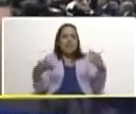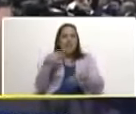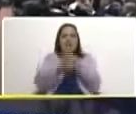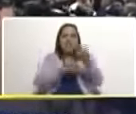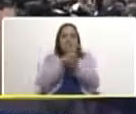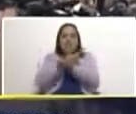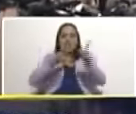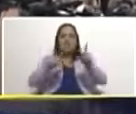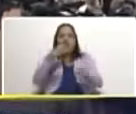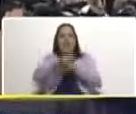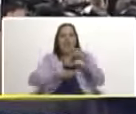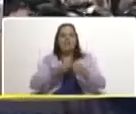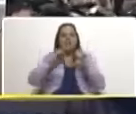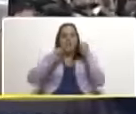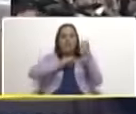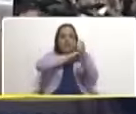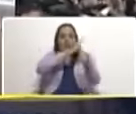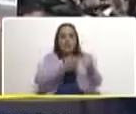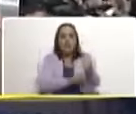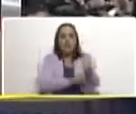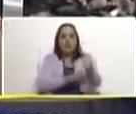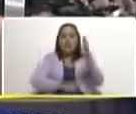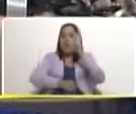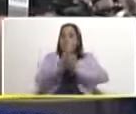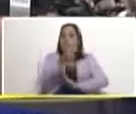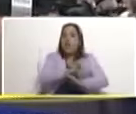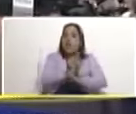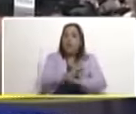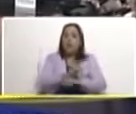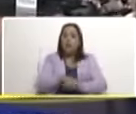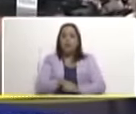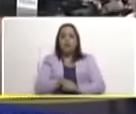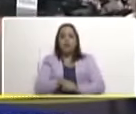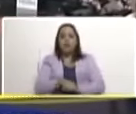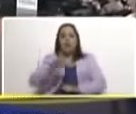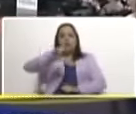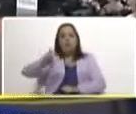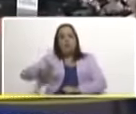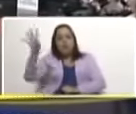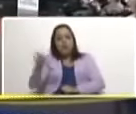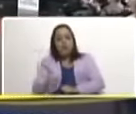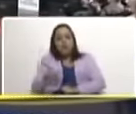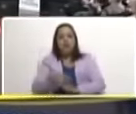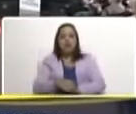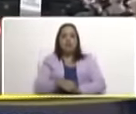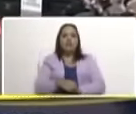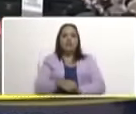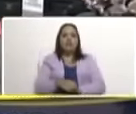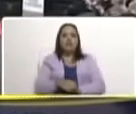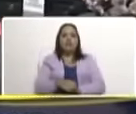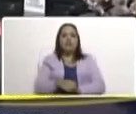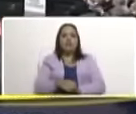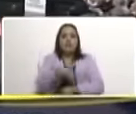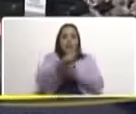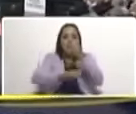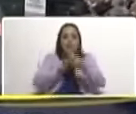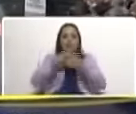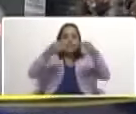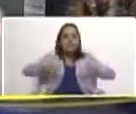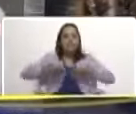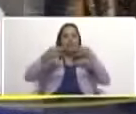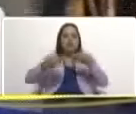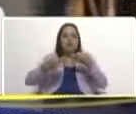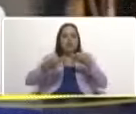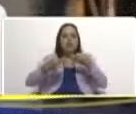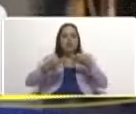libre, hacerla poderosa. Más temprano que tarde, la Guayana Esequiba será siempre y